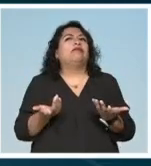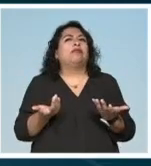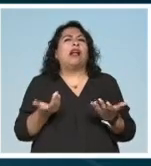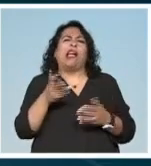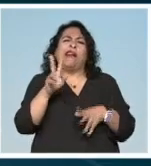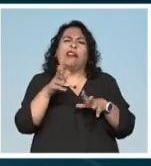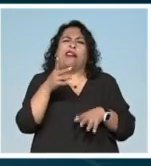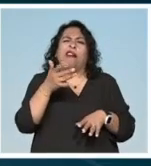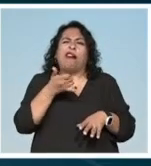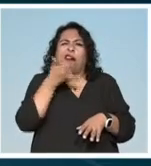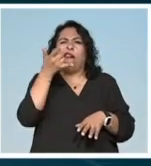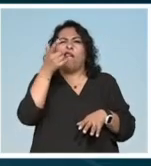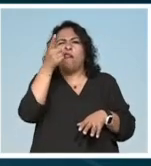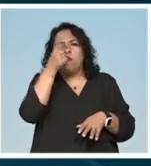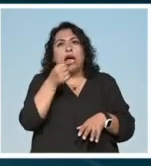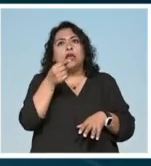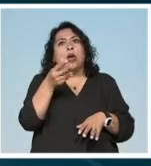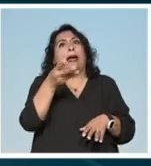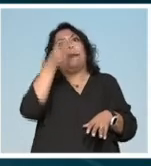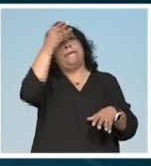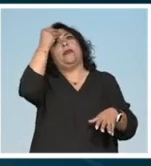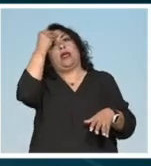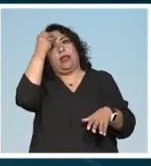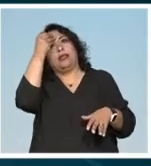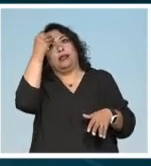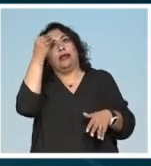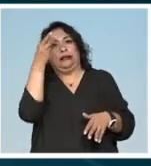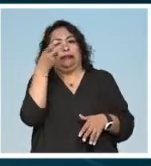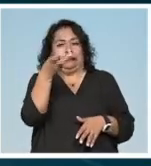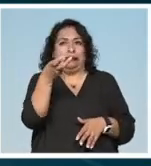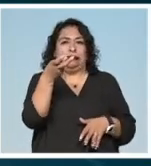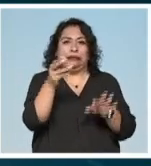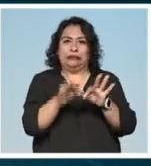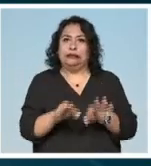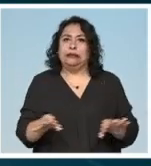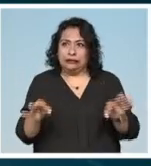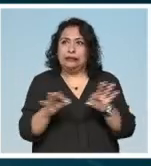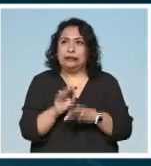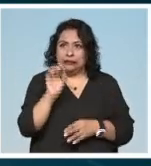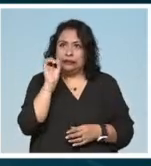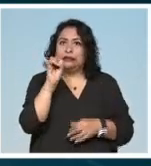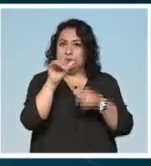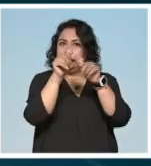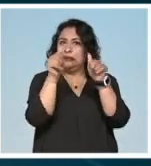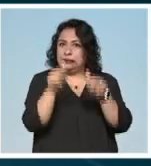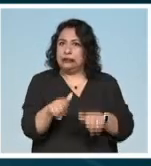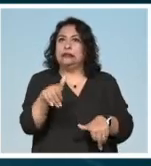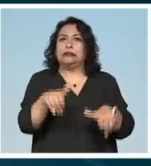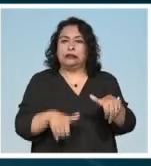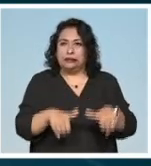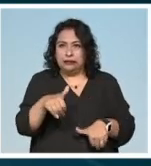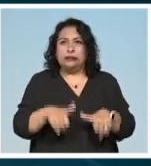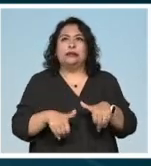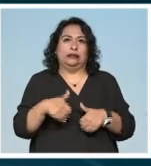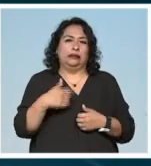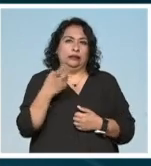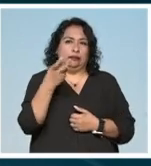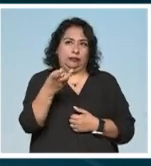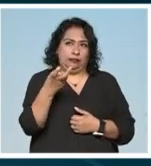cometer errores y aprender de sus propios errores. Creo que en eso reside justamente el arte, el teatro en este caso,